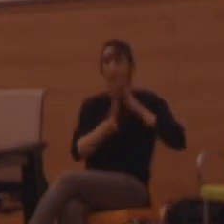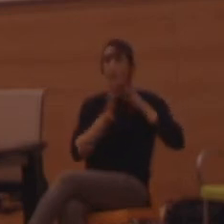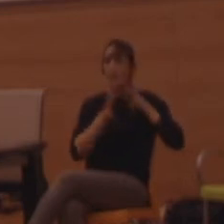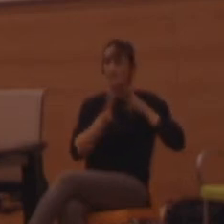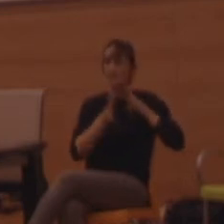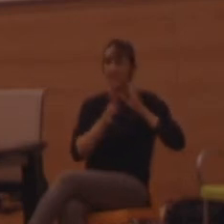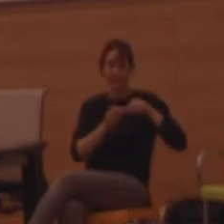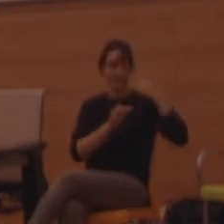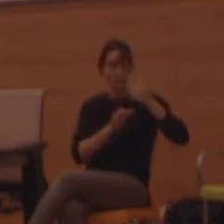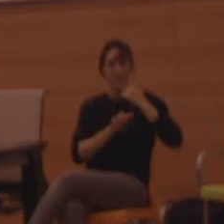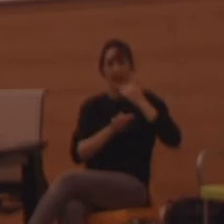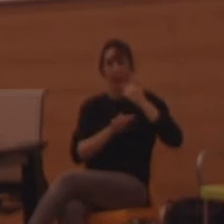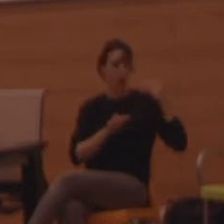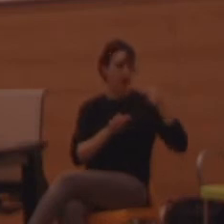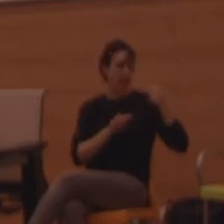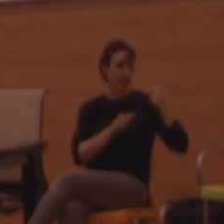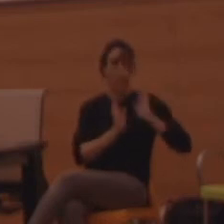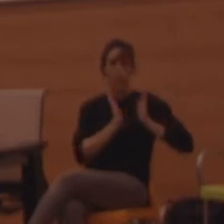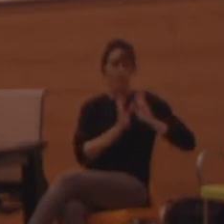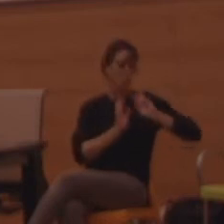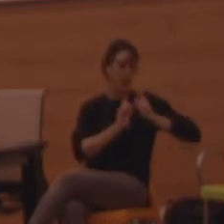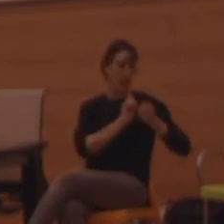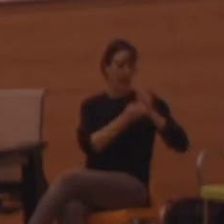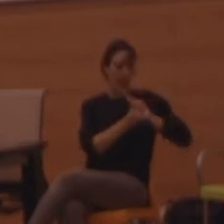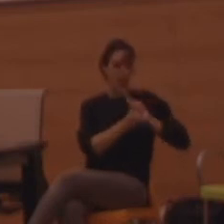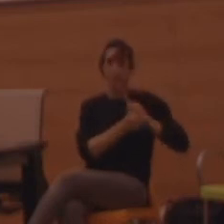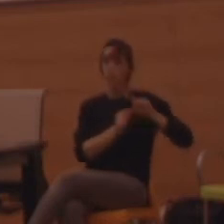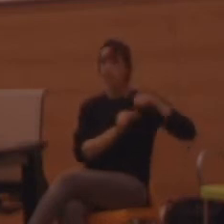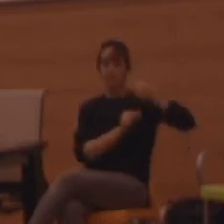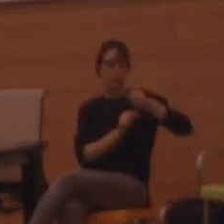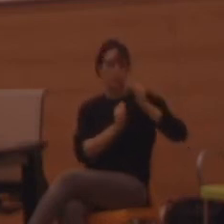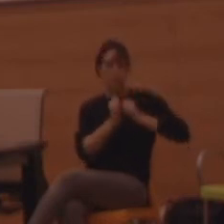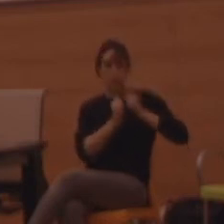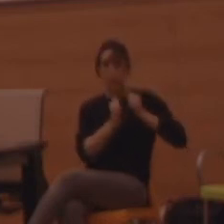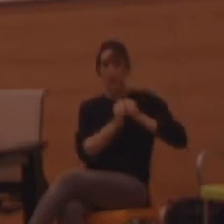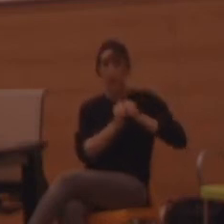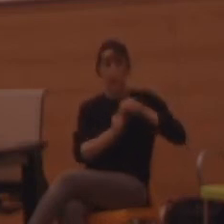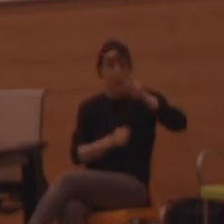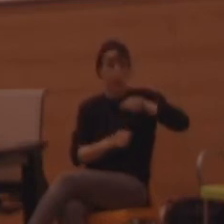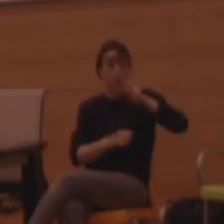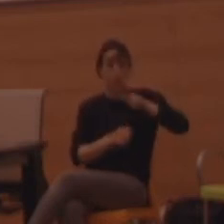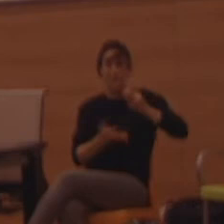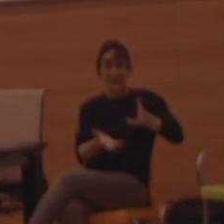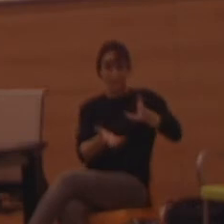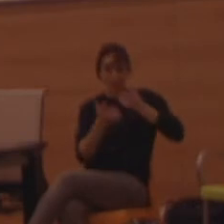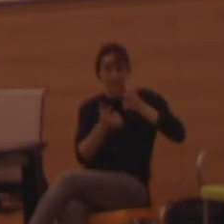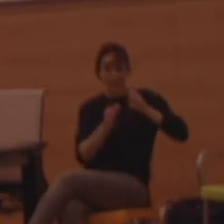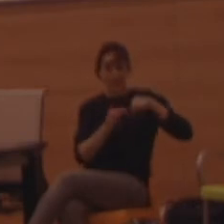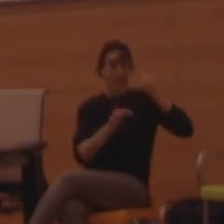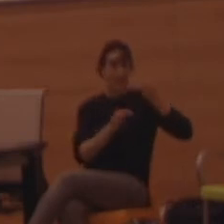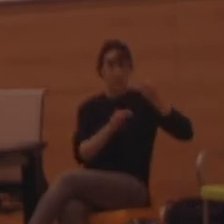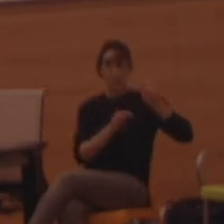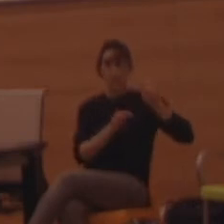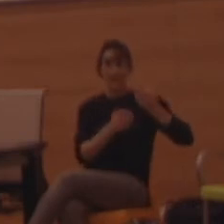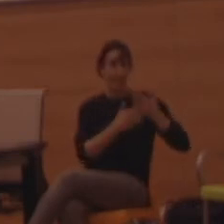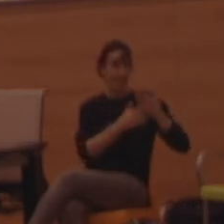hacer otro, es negativo, y quitas la plata y a los 8 días se te infecta y lo que has ganado en 2 meses lo pierdes en 8 días, con lo cual hemos